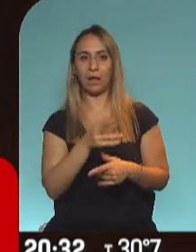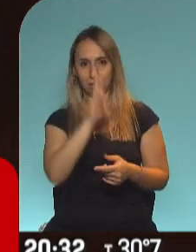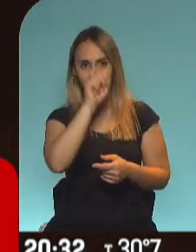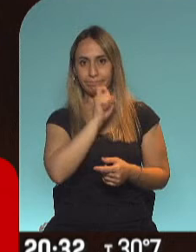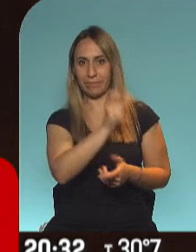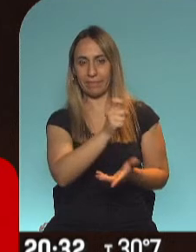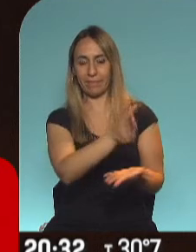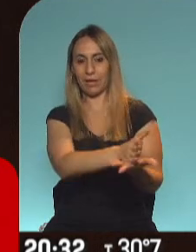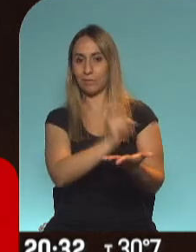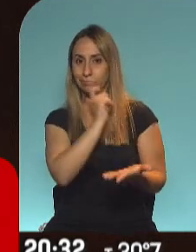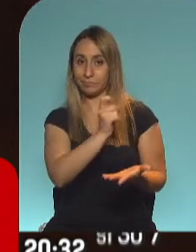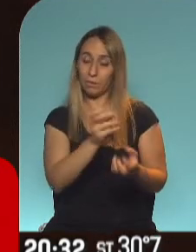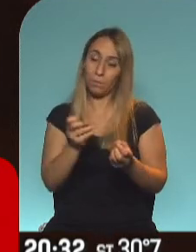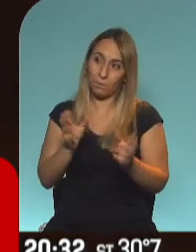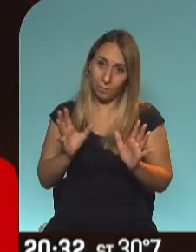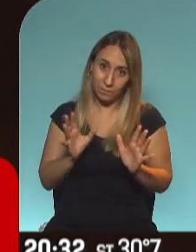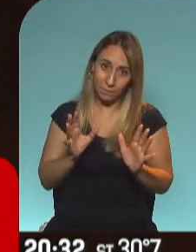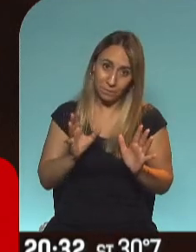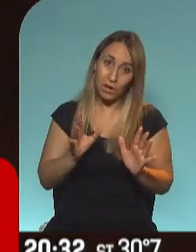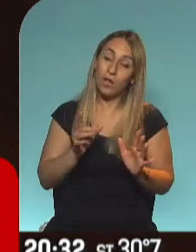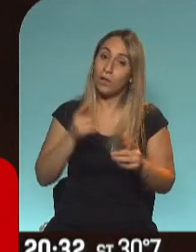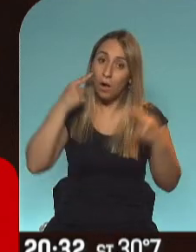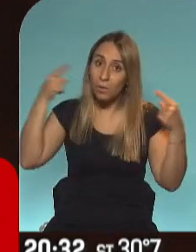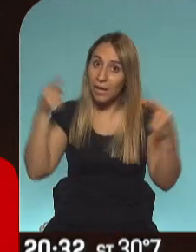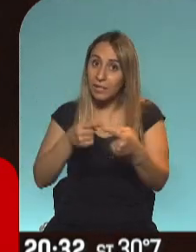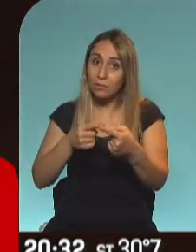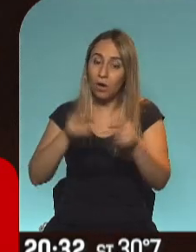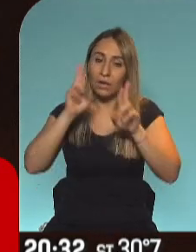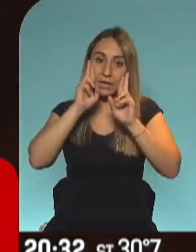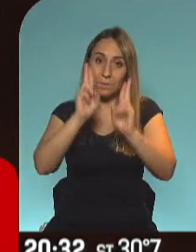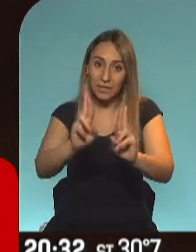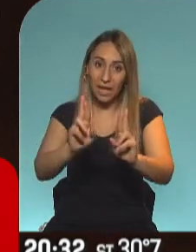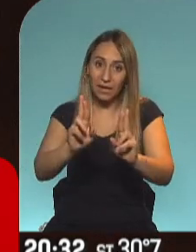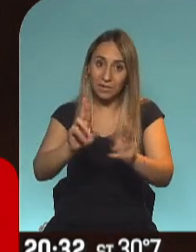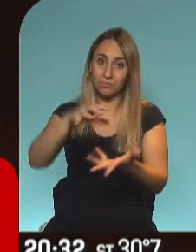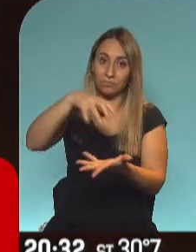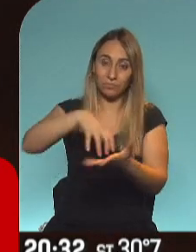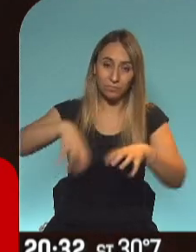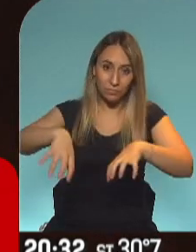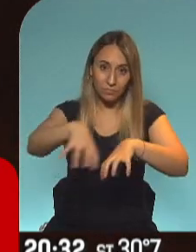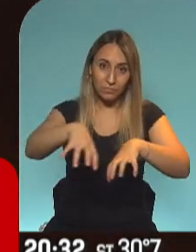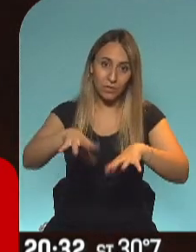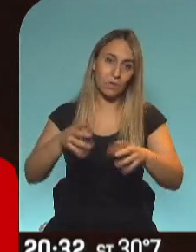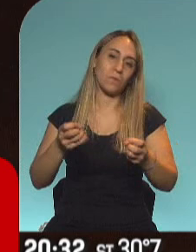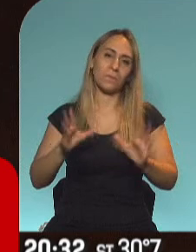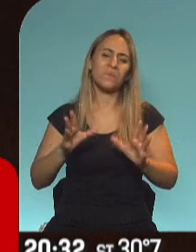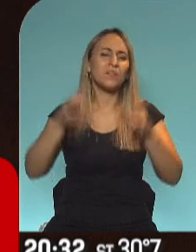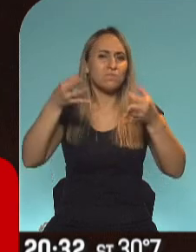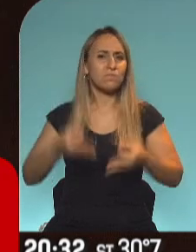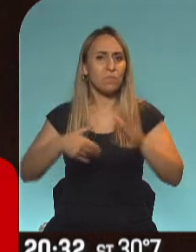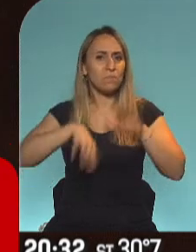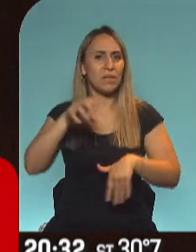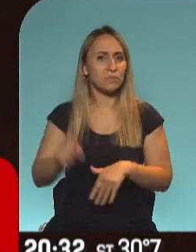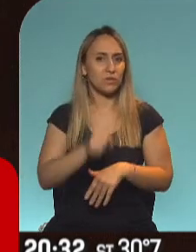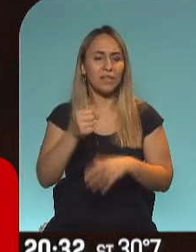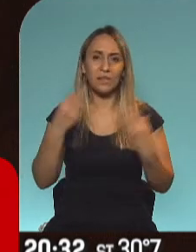pero si lo que se busca es respetar institucionalmente y así queda conforme más gente, bueno, no es sustantivo. Lo sustantivo es